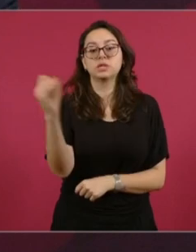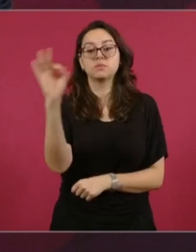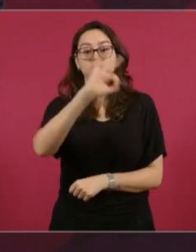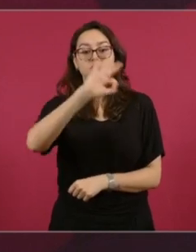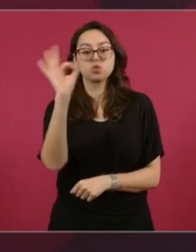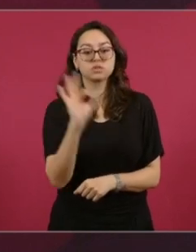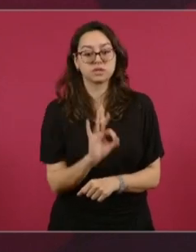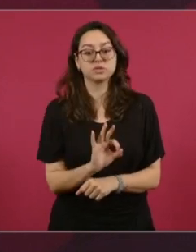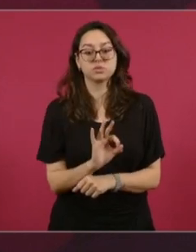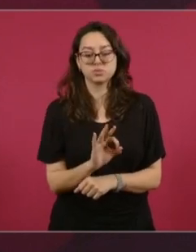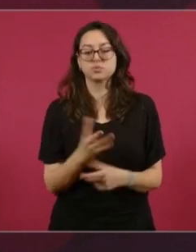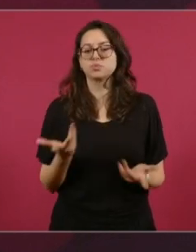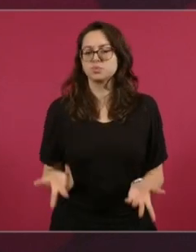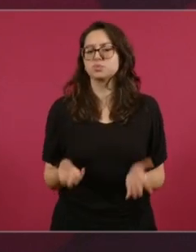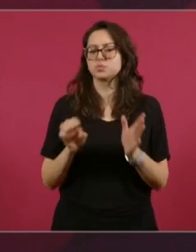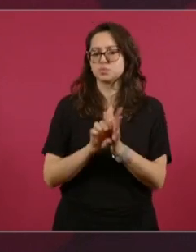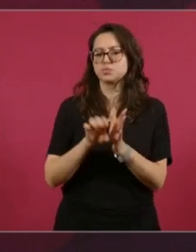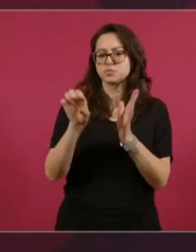vamos a